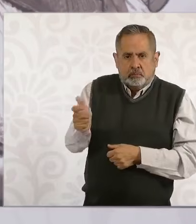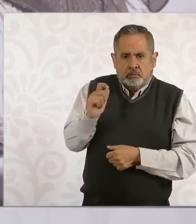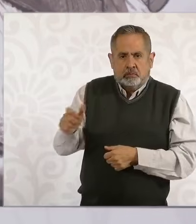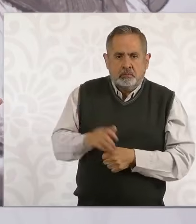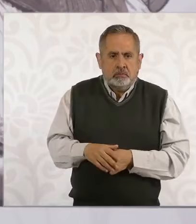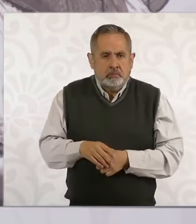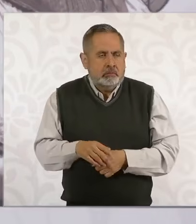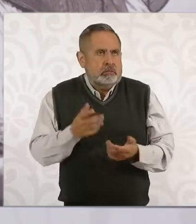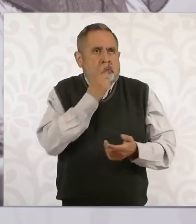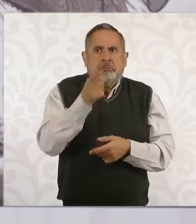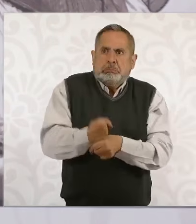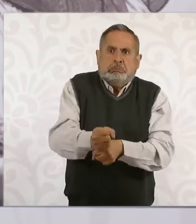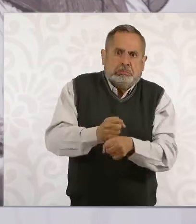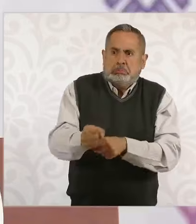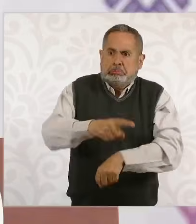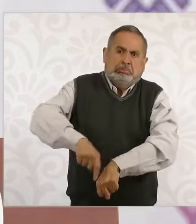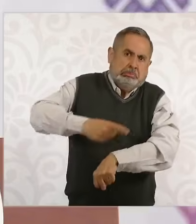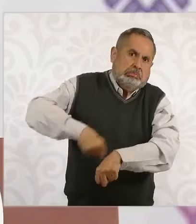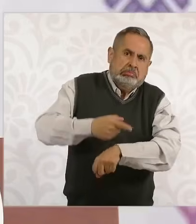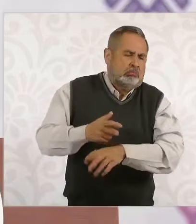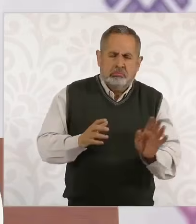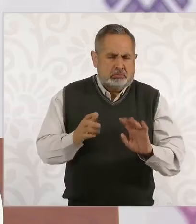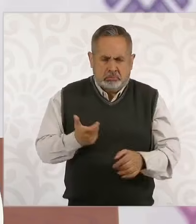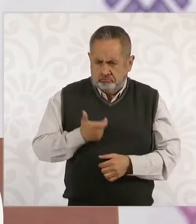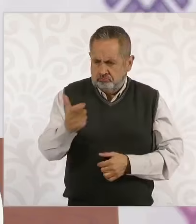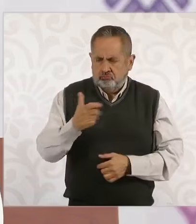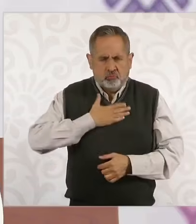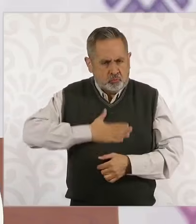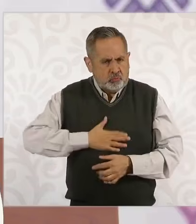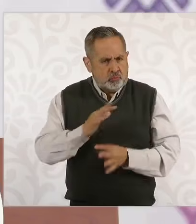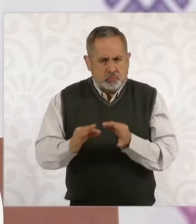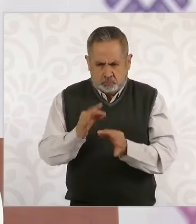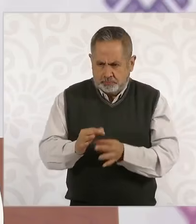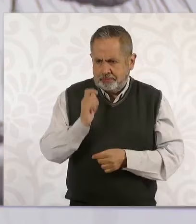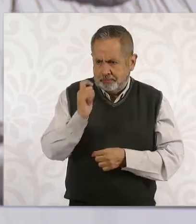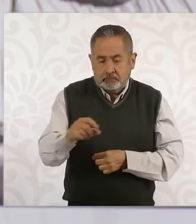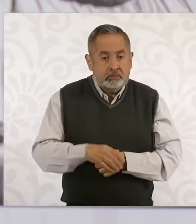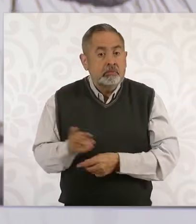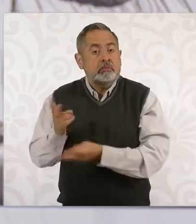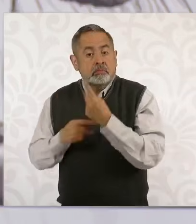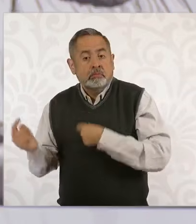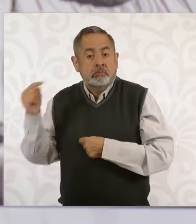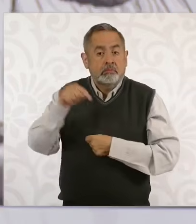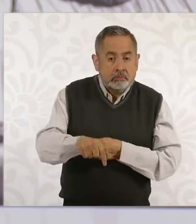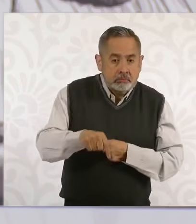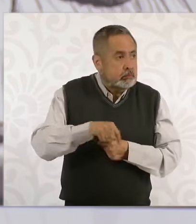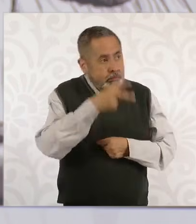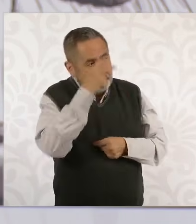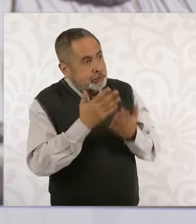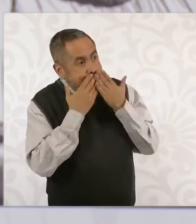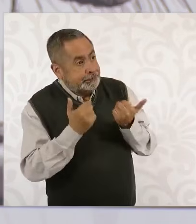están explotados, ¿no? Se les paga lo que se les debe pagar y vienen a México porque hacen falta en